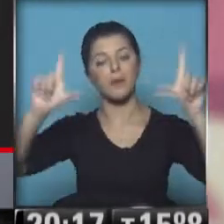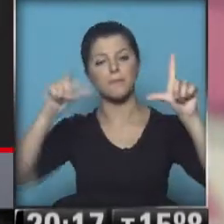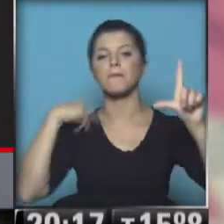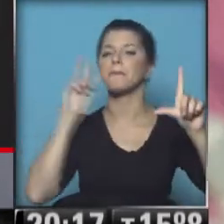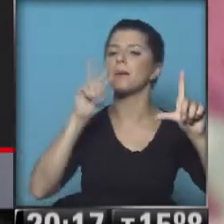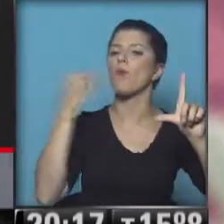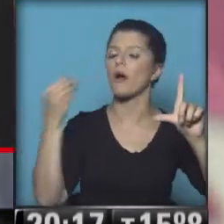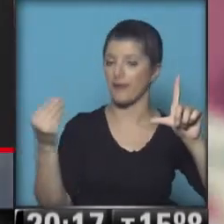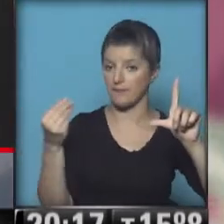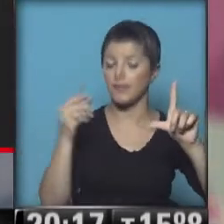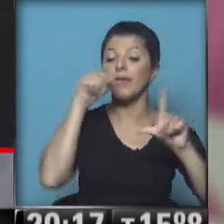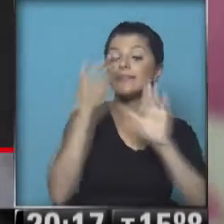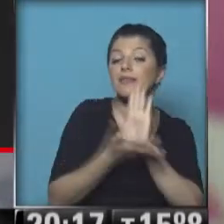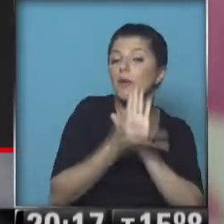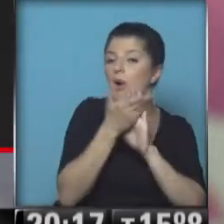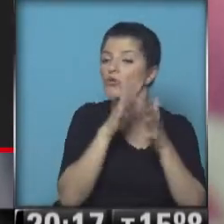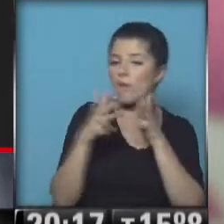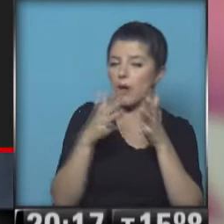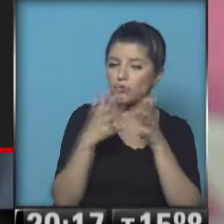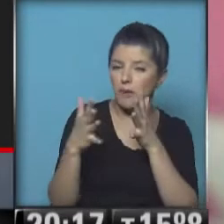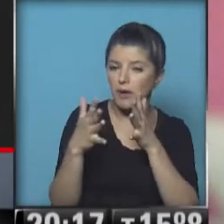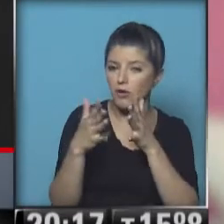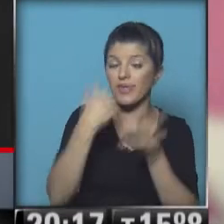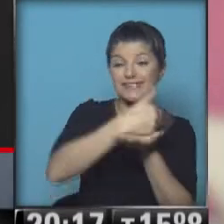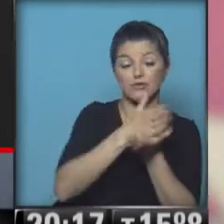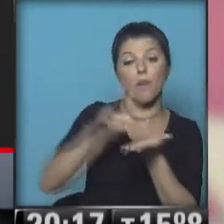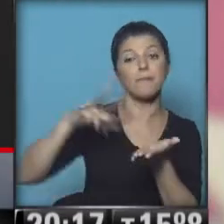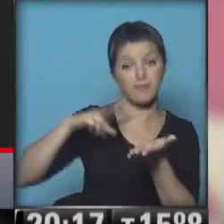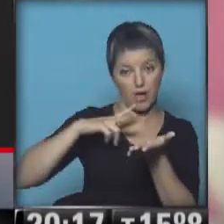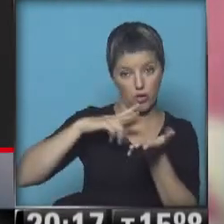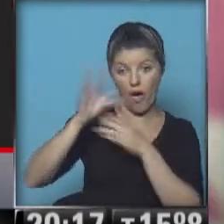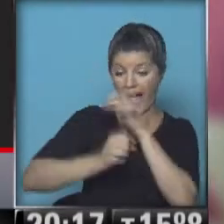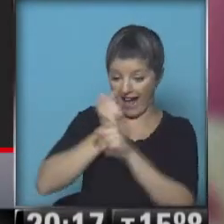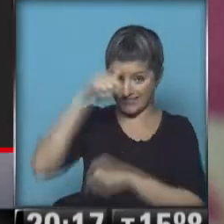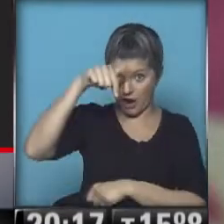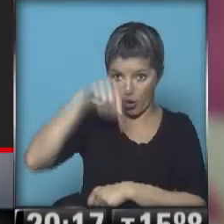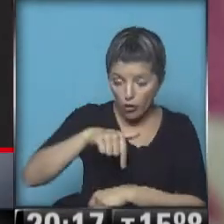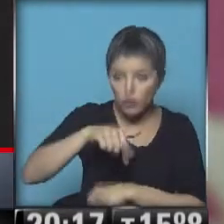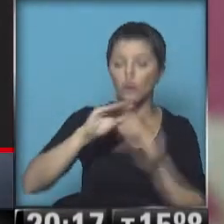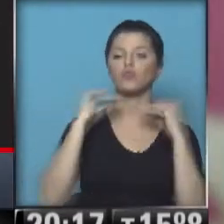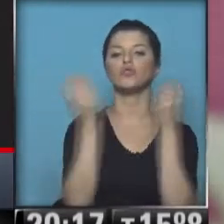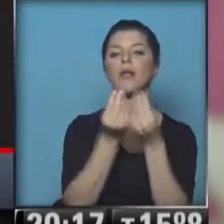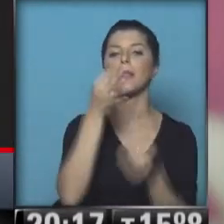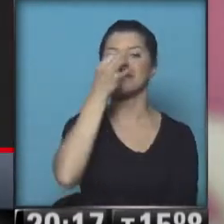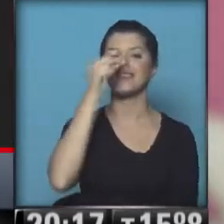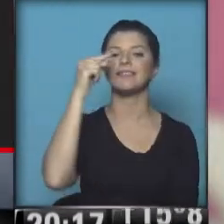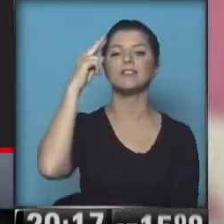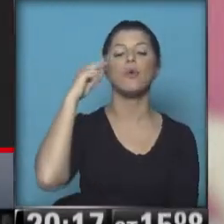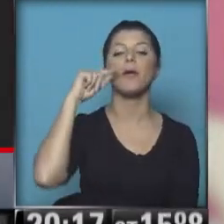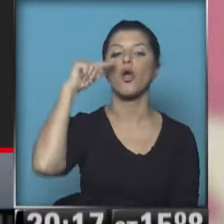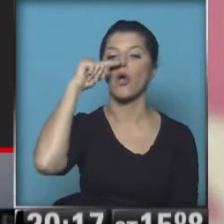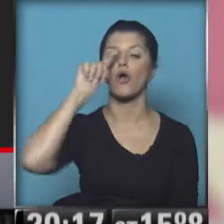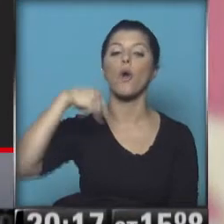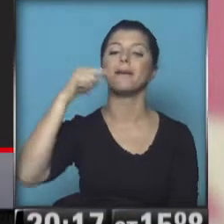que, bueno, el aumento promedio paritario del sector privado hasta ahora es del 29,7%. Estamos hablando